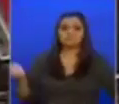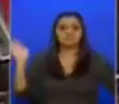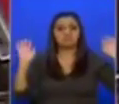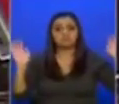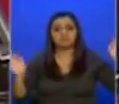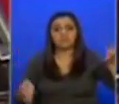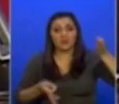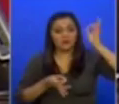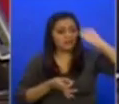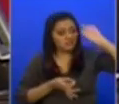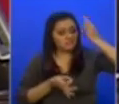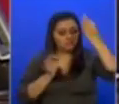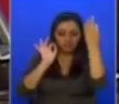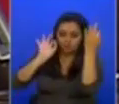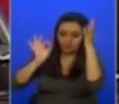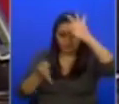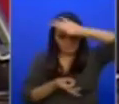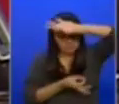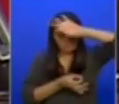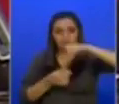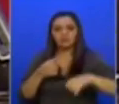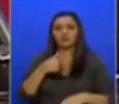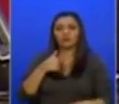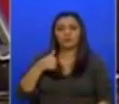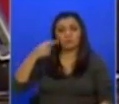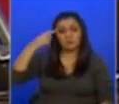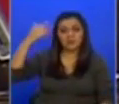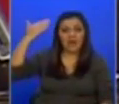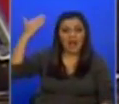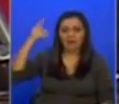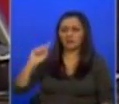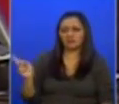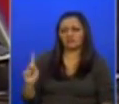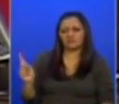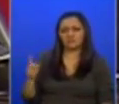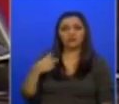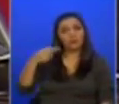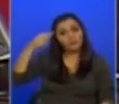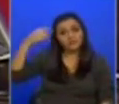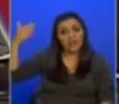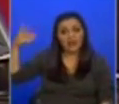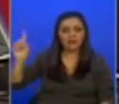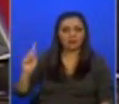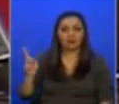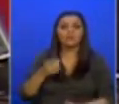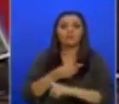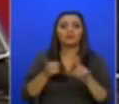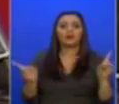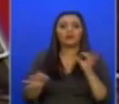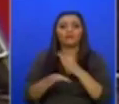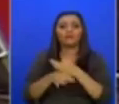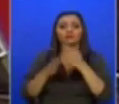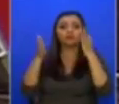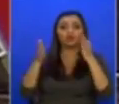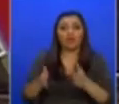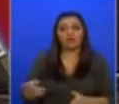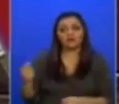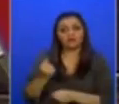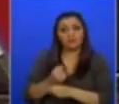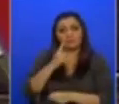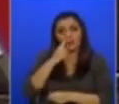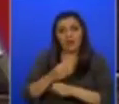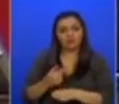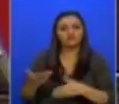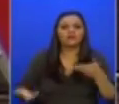dónde, no quiero creer que es el señor alcalde. Él seguramente no conocía de esto. Sí, son algunos funcionarios de él, pero